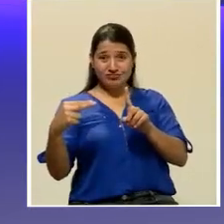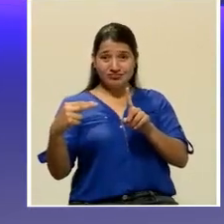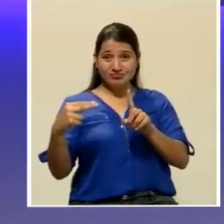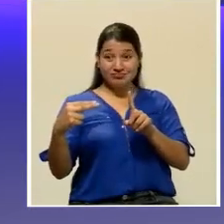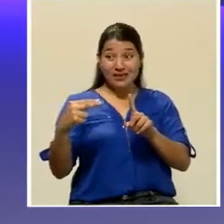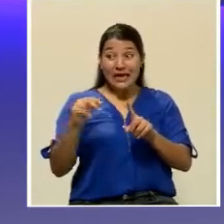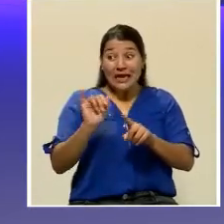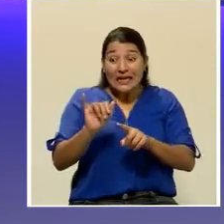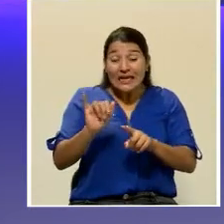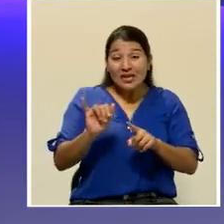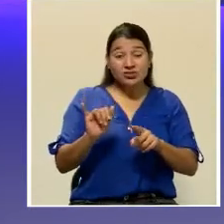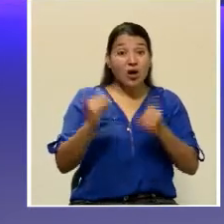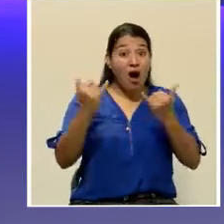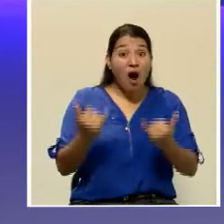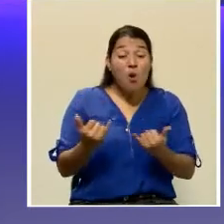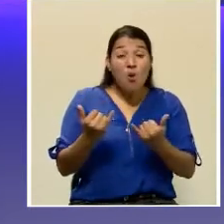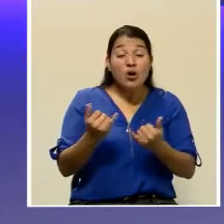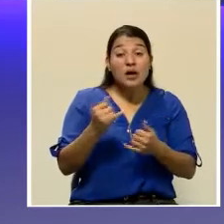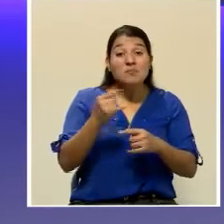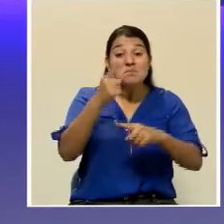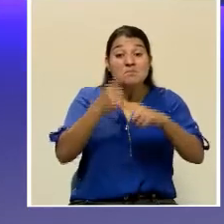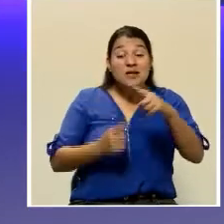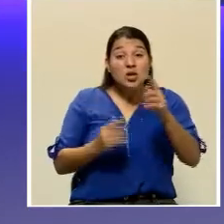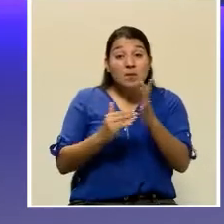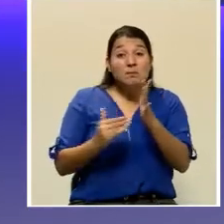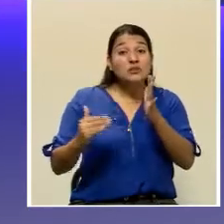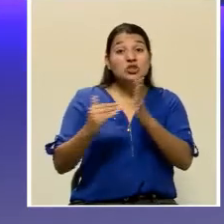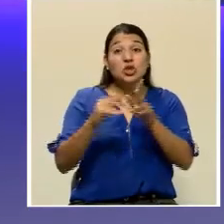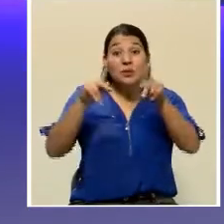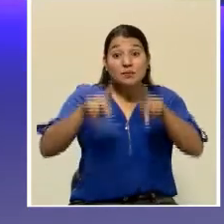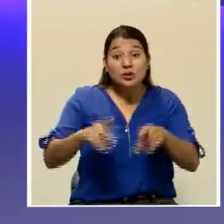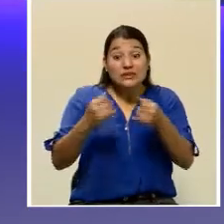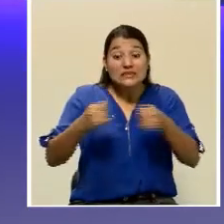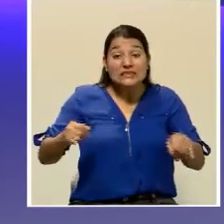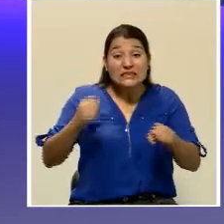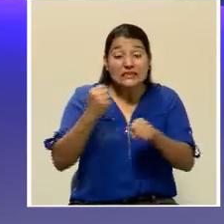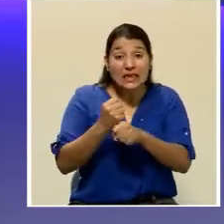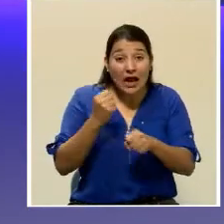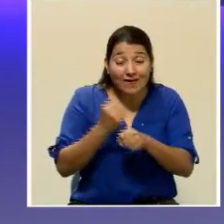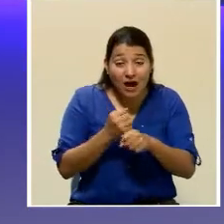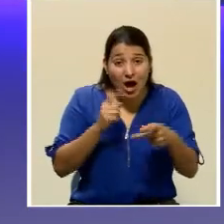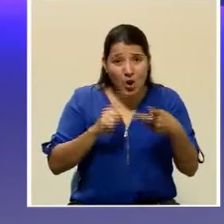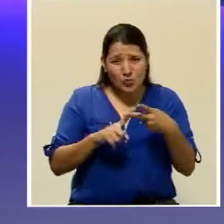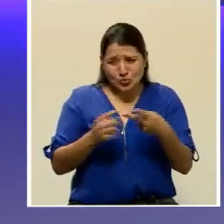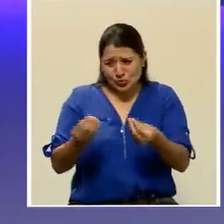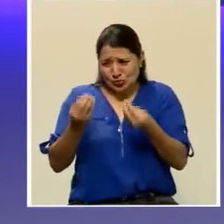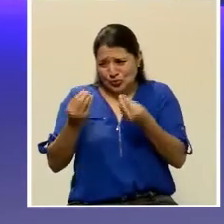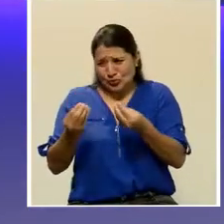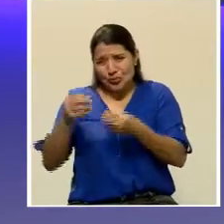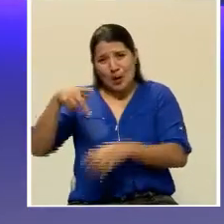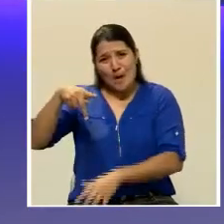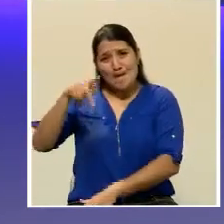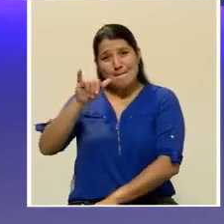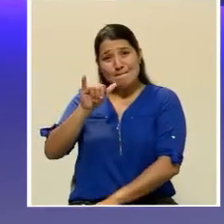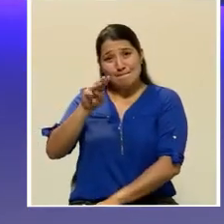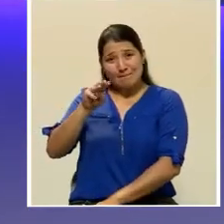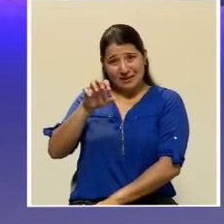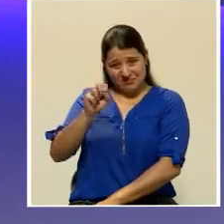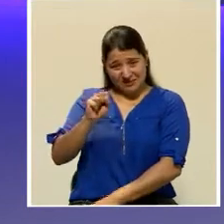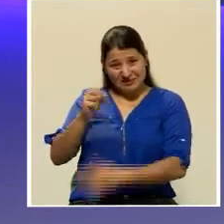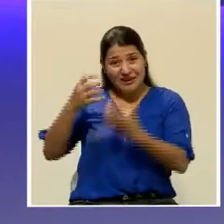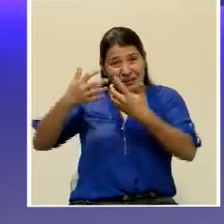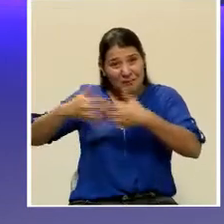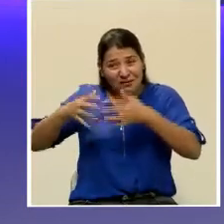de desempleados y miles de pymes quebradas y otras a punto de quebrar.